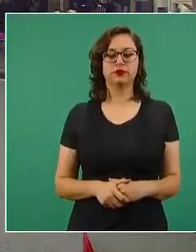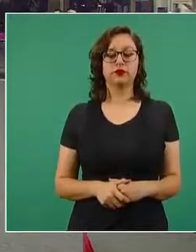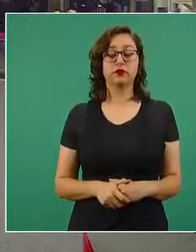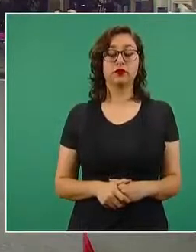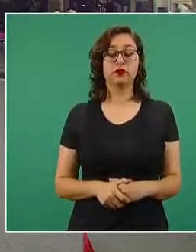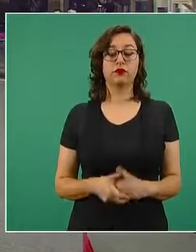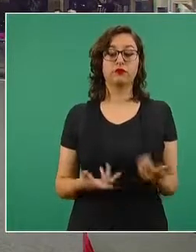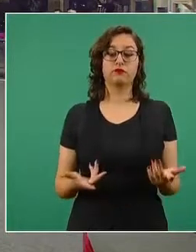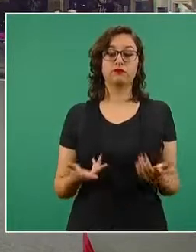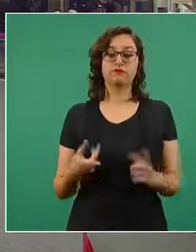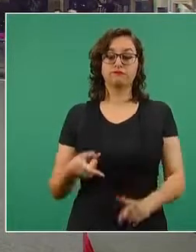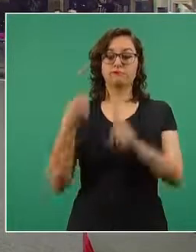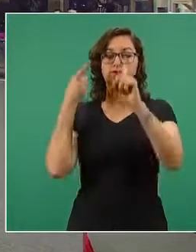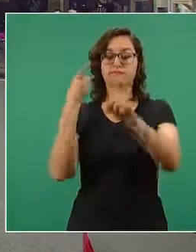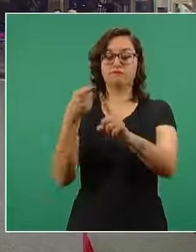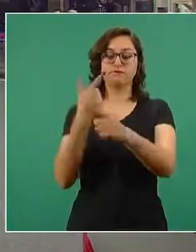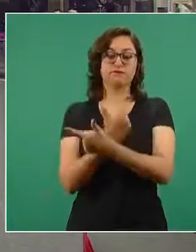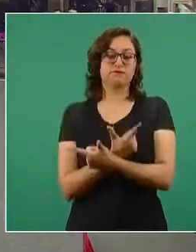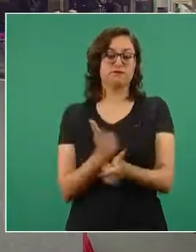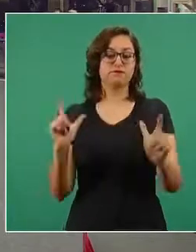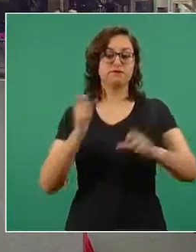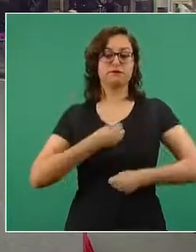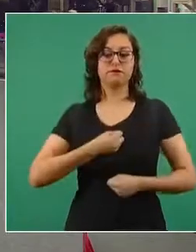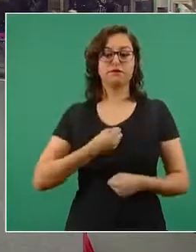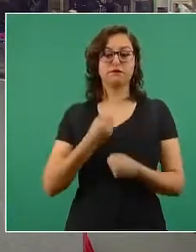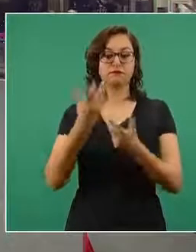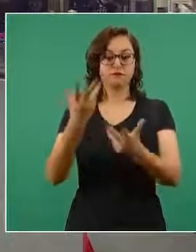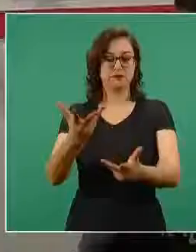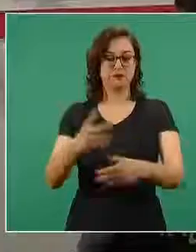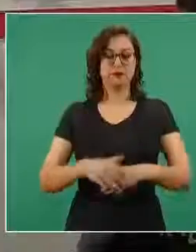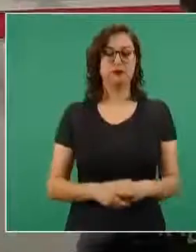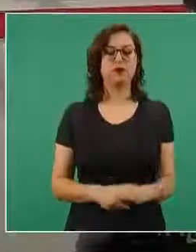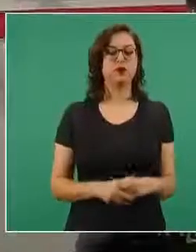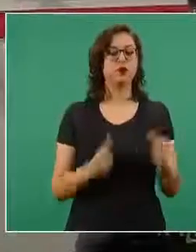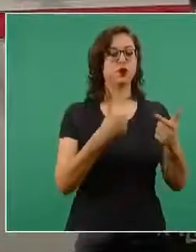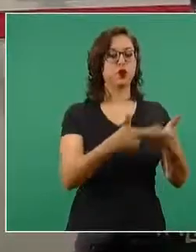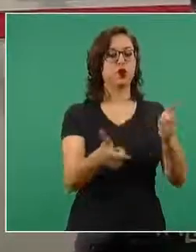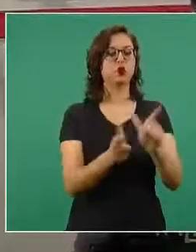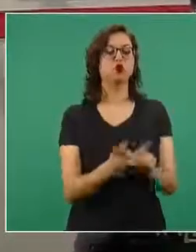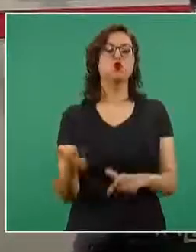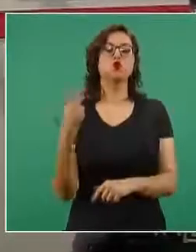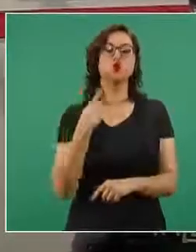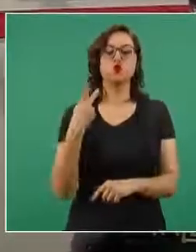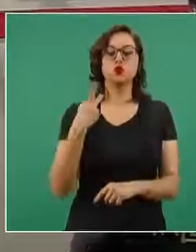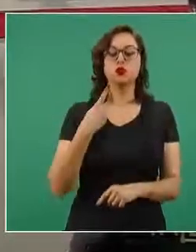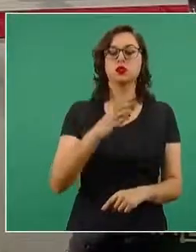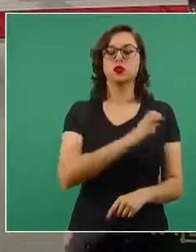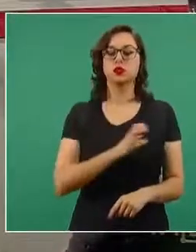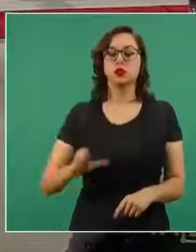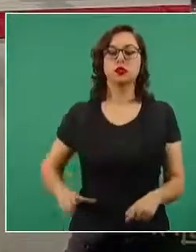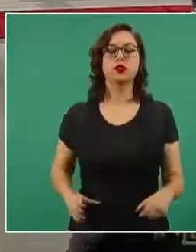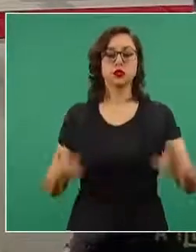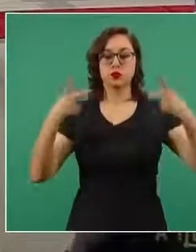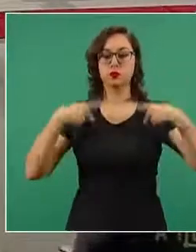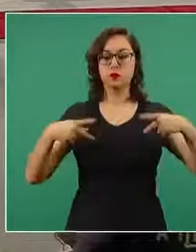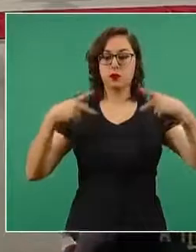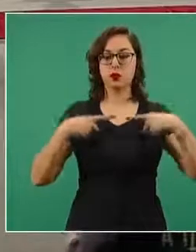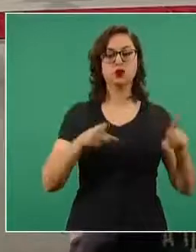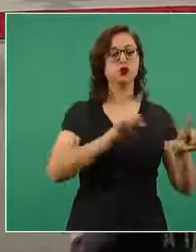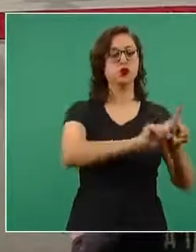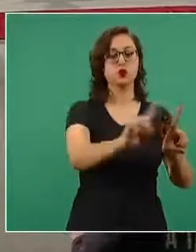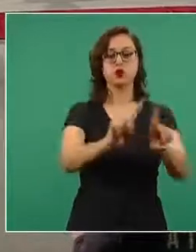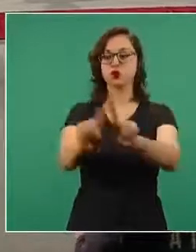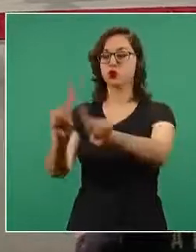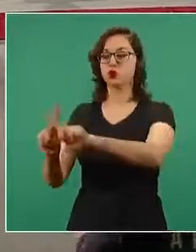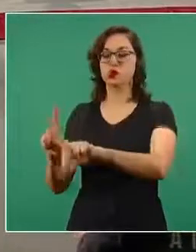de expresión, el hecho que los partidos políticos, los candidatos e incluso la ciudadanía en general, con base